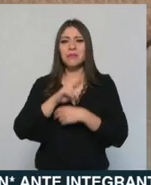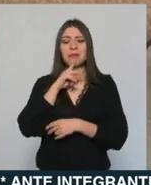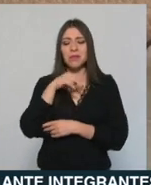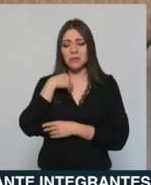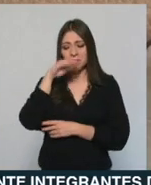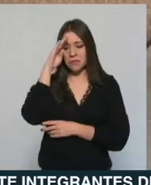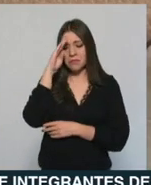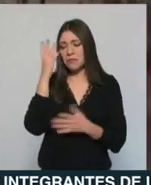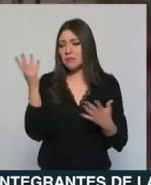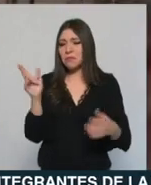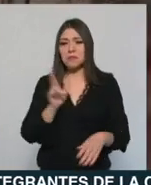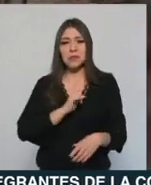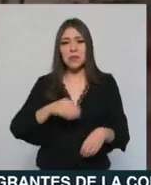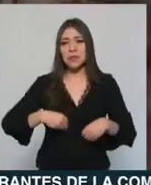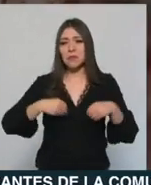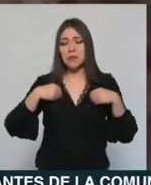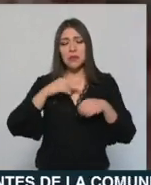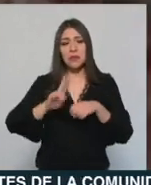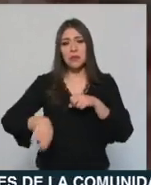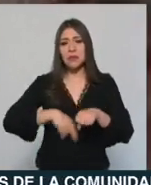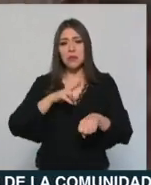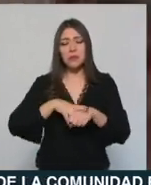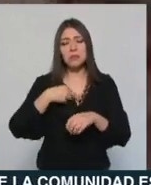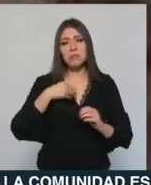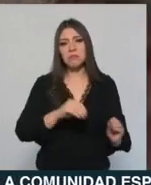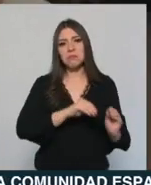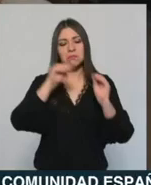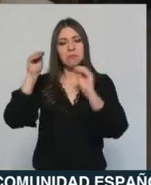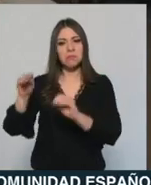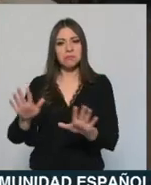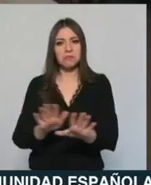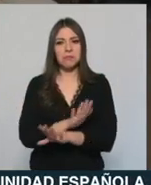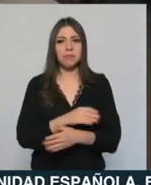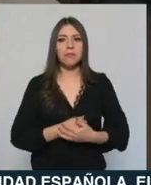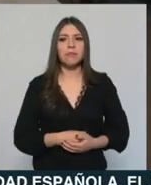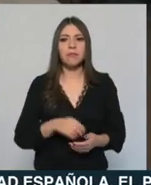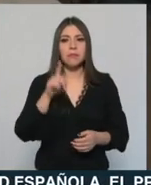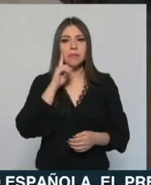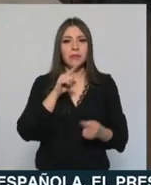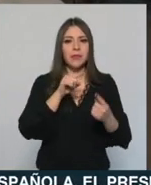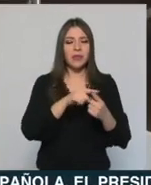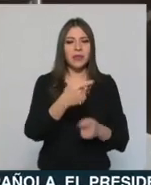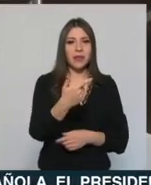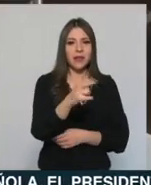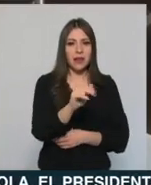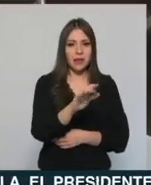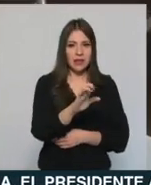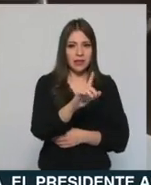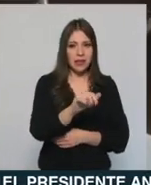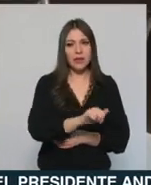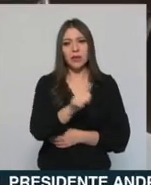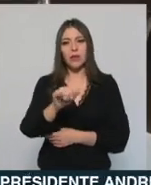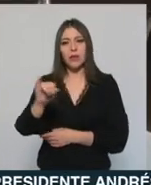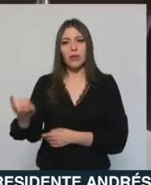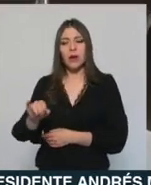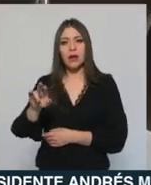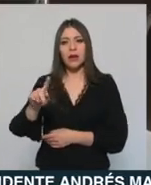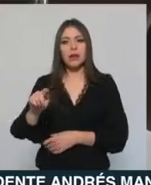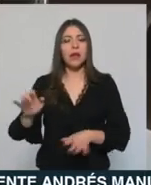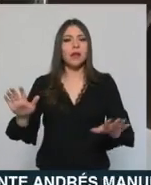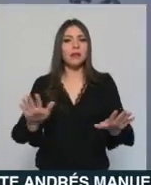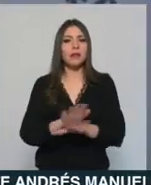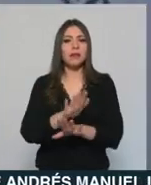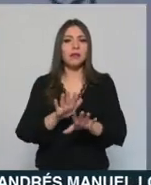mi propia vida, ¿no? Tanto la vida de Graciela como la de Juanita cambiaron gracias al amor, atención médica